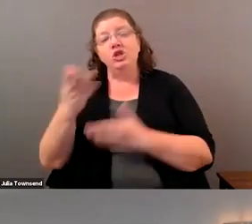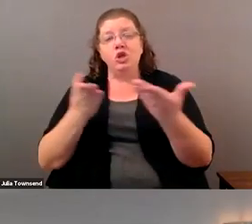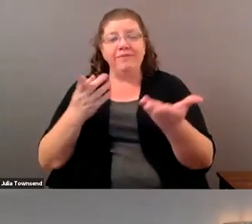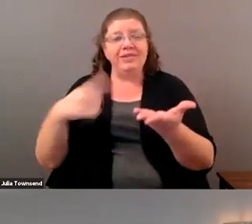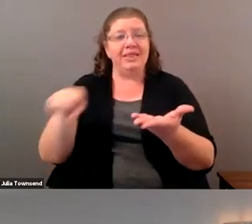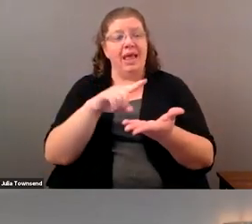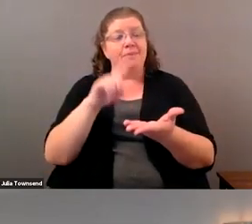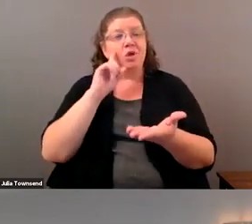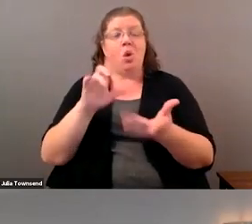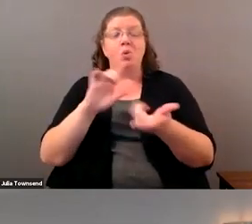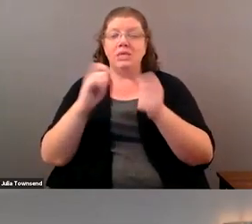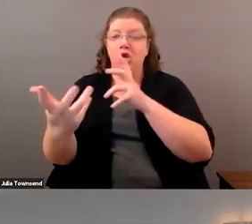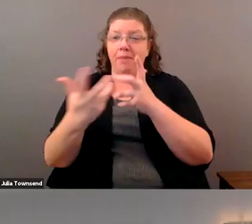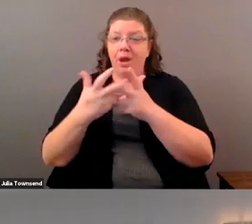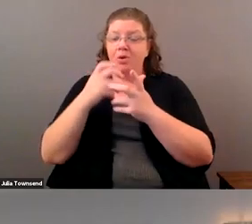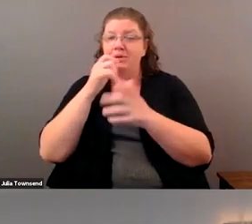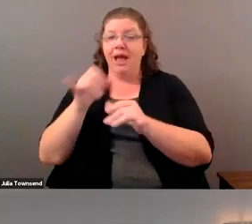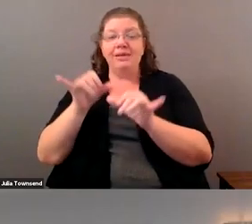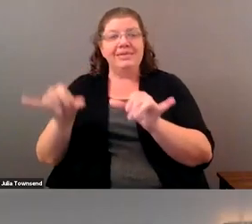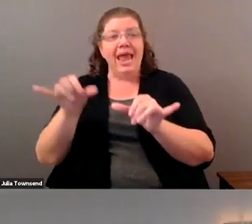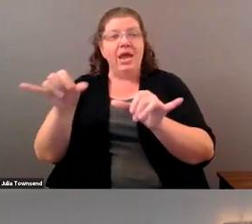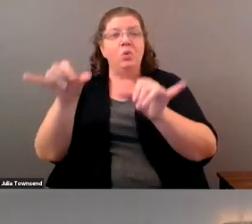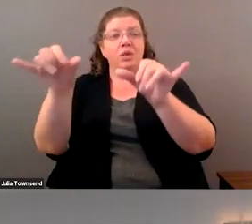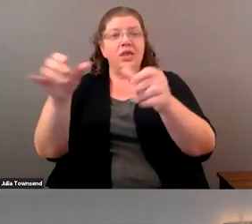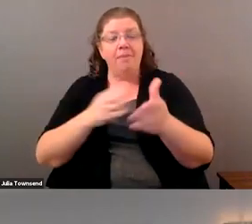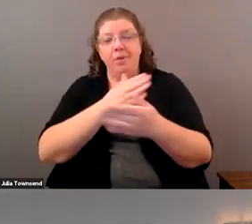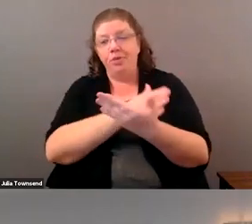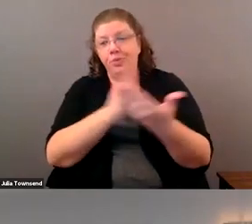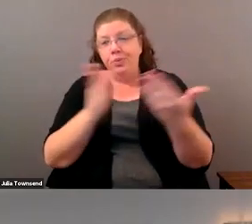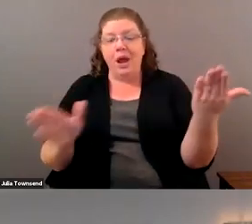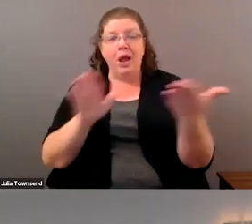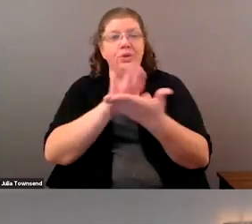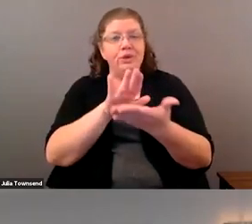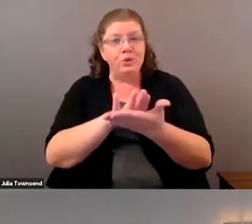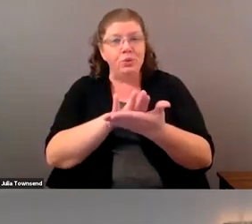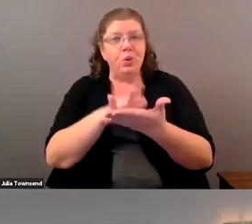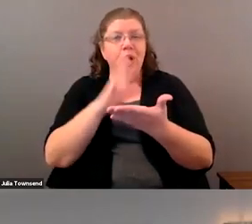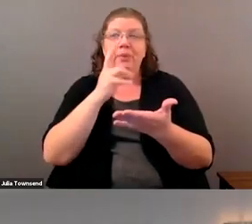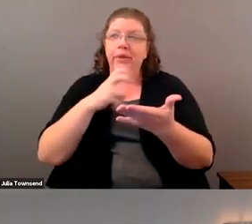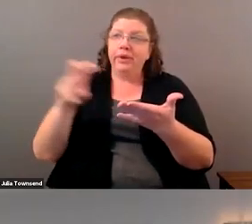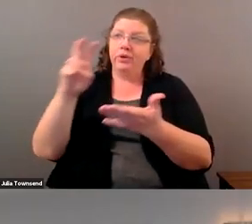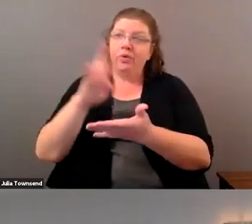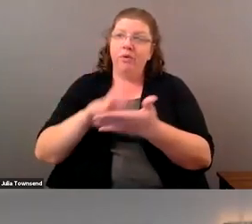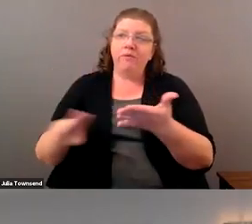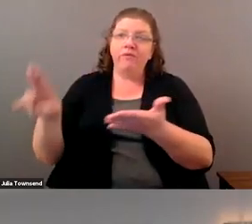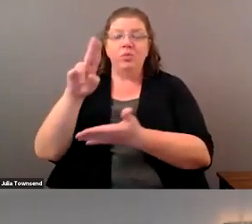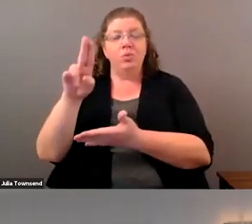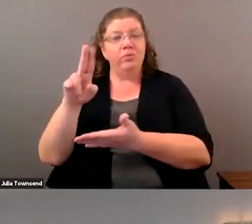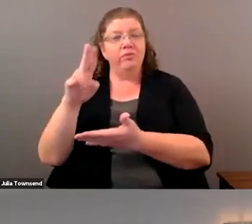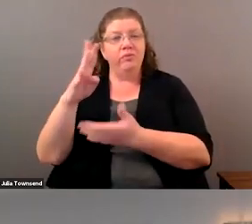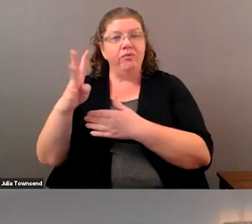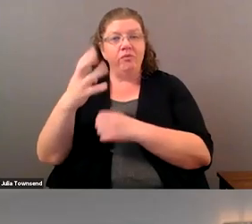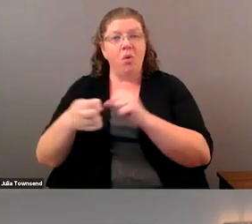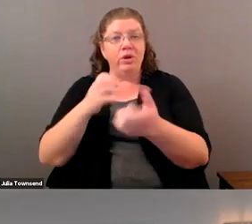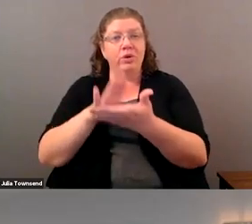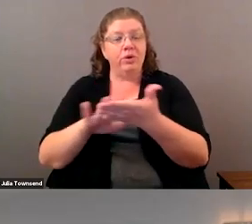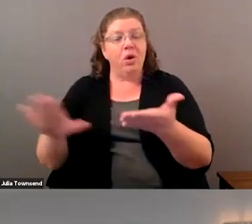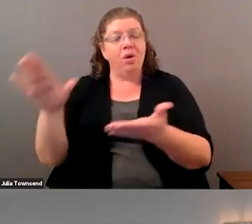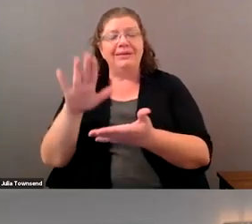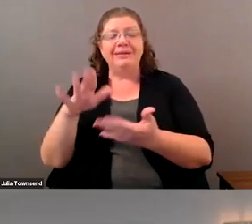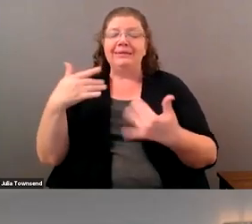a 0 no actuando en su beneficio porque ellos están recibiendo las adaptaciones y no se les están seguimiento a lo largo de su carrera